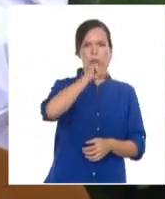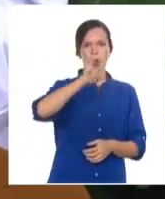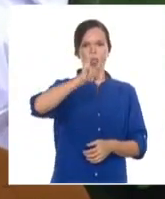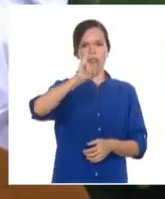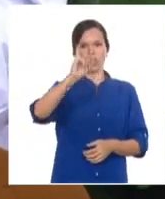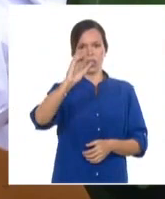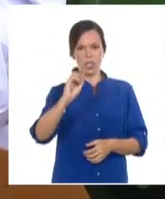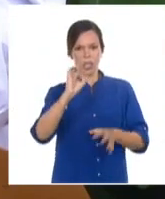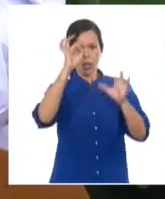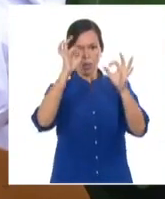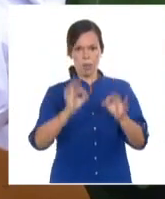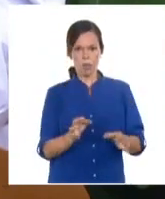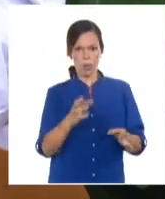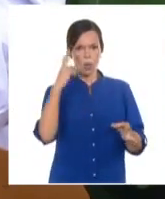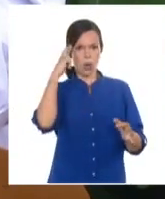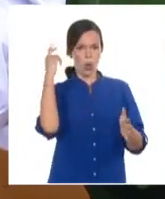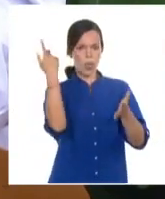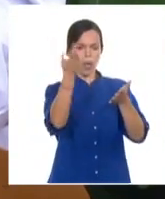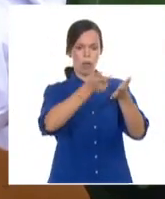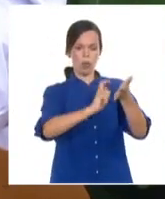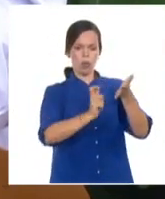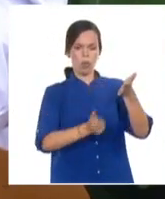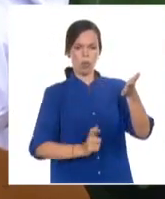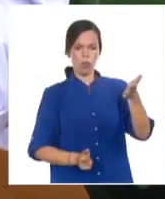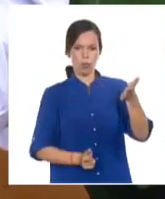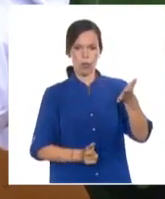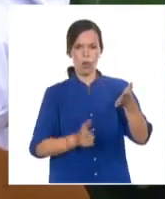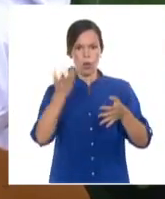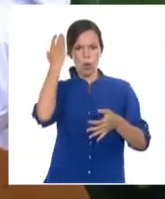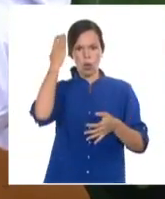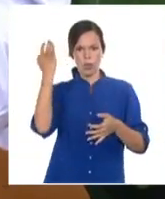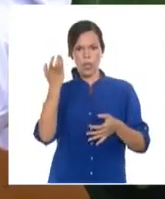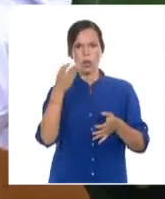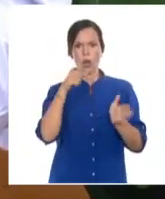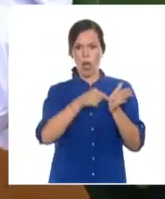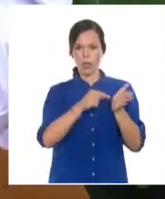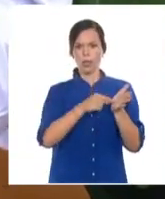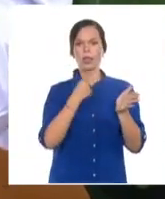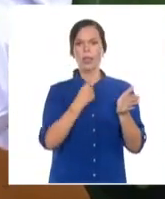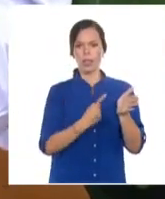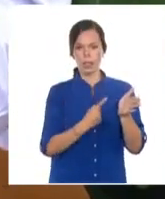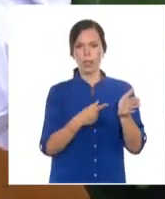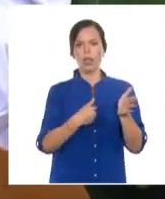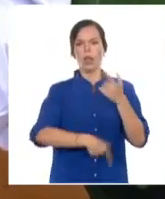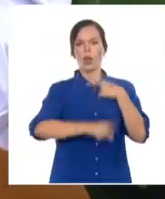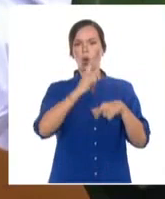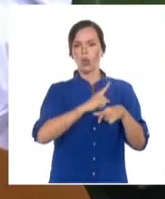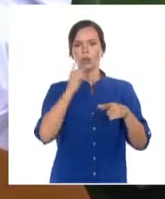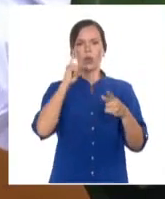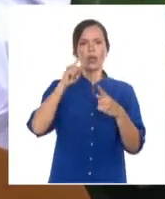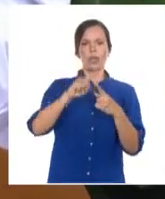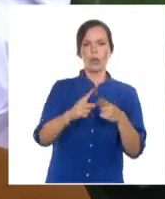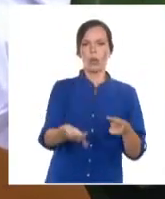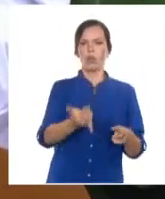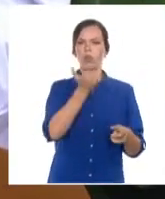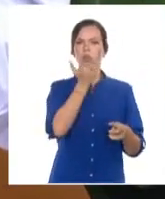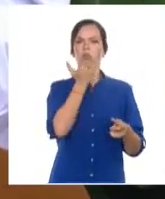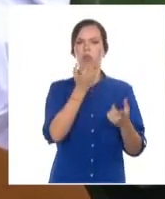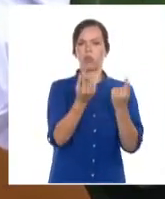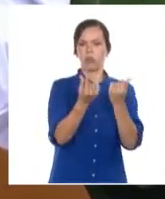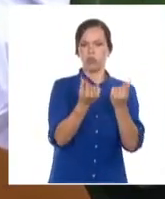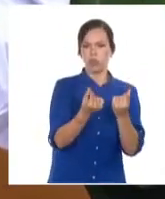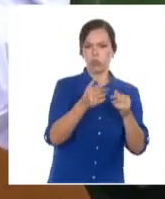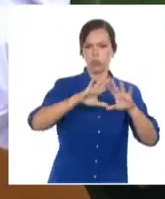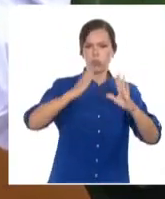oficial del gobierno de los Estados Unidos de provocar al pueblo carencias materiales y financieras de todo tipo para que este